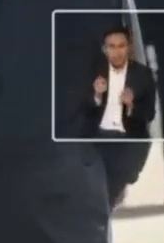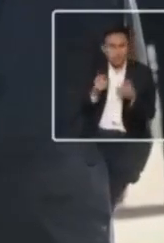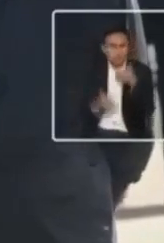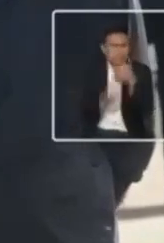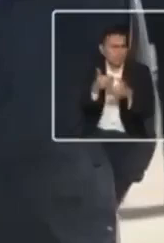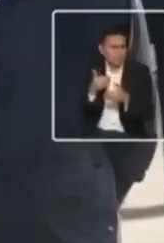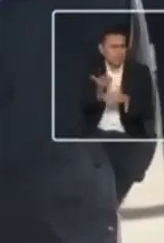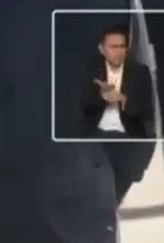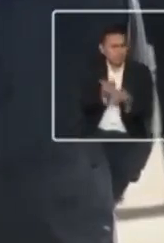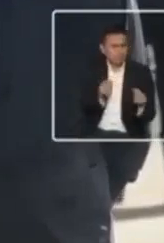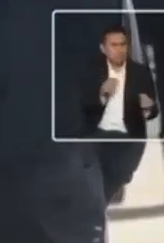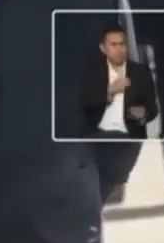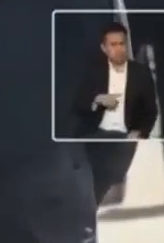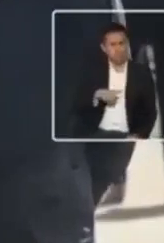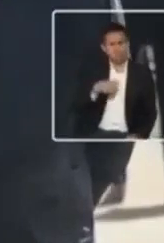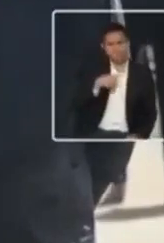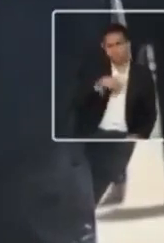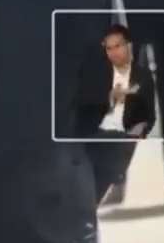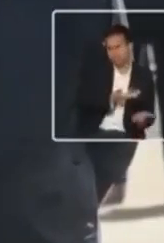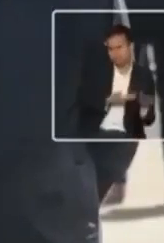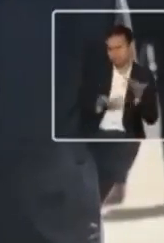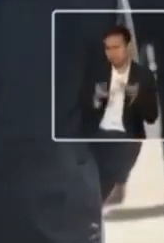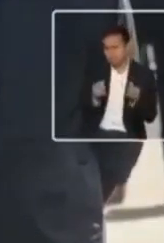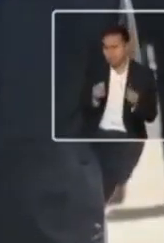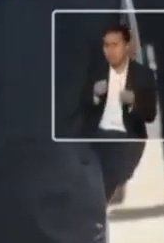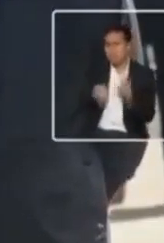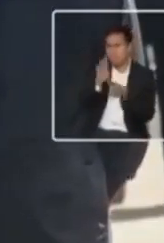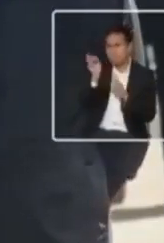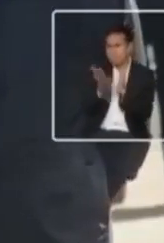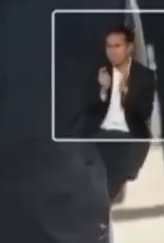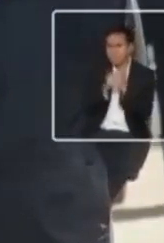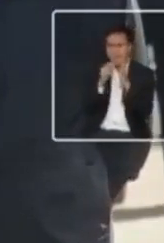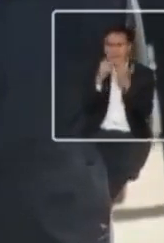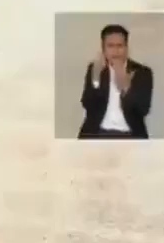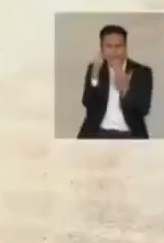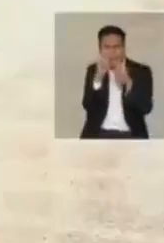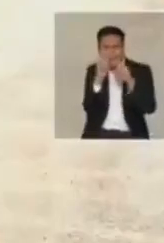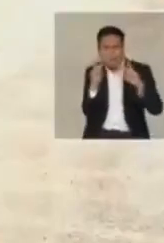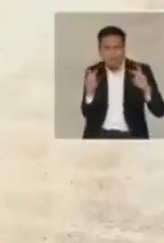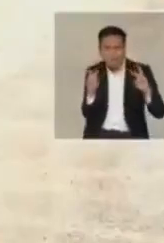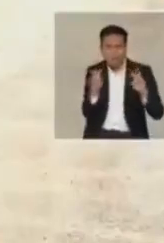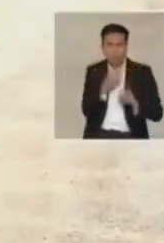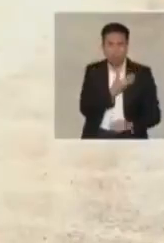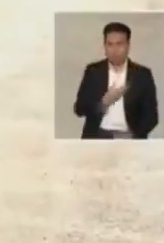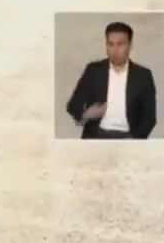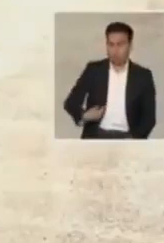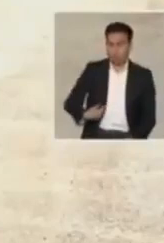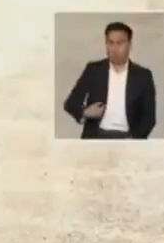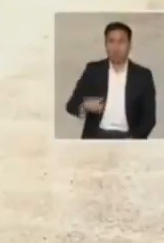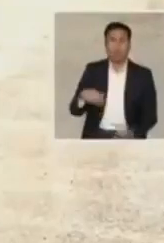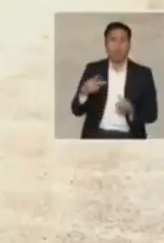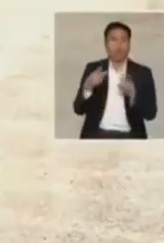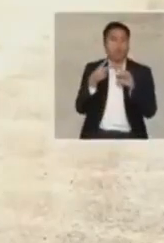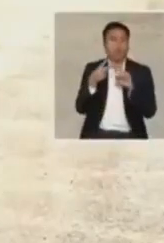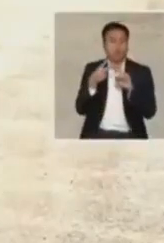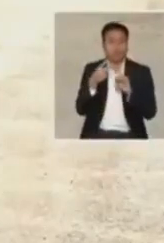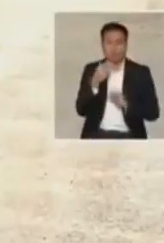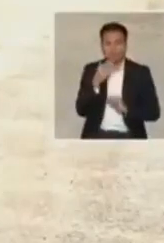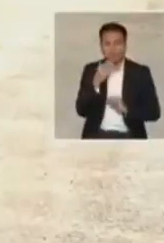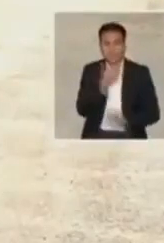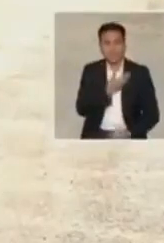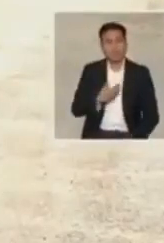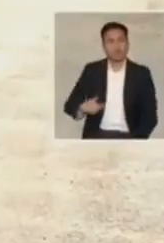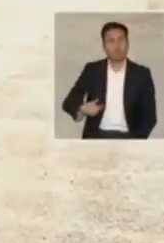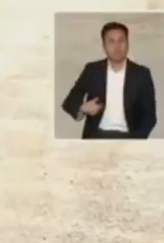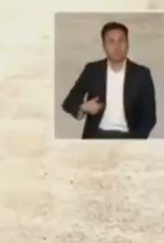es una carta probable, poco probable? ¿Es una de las más opciones que están analizando como gobierno? Y lo otro es si también como